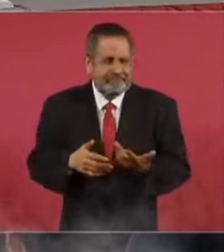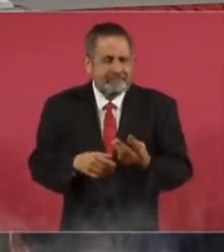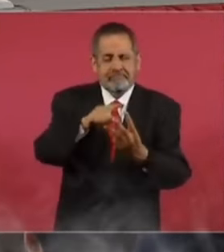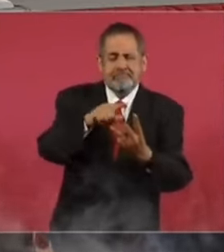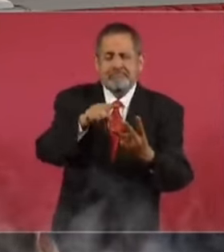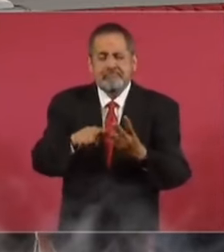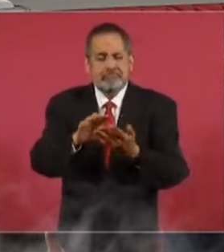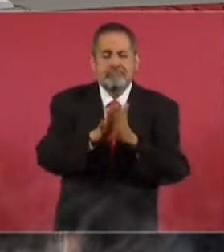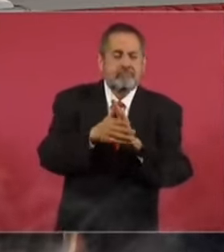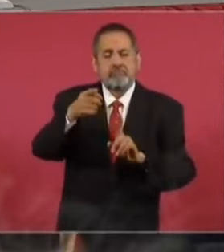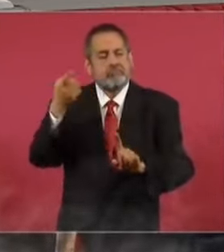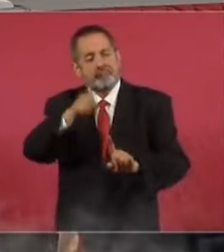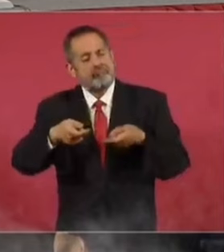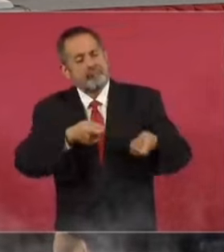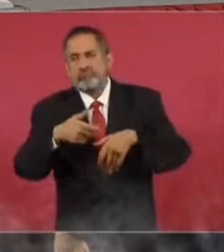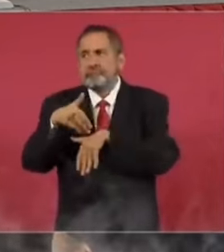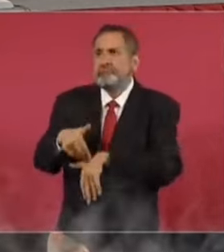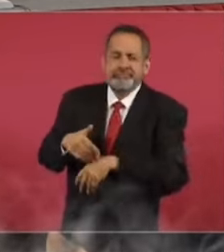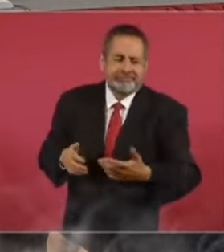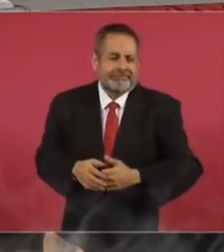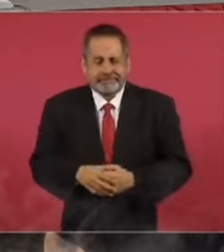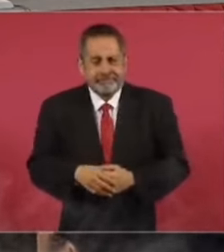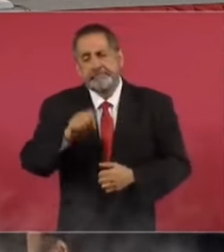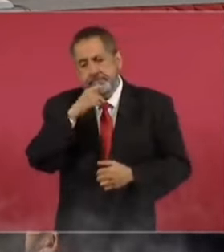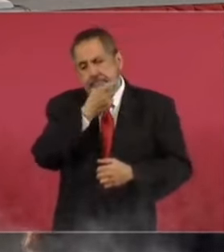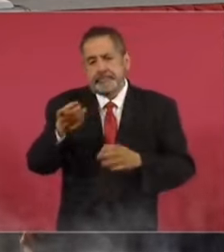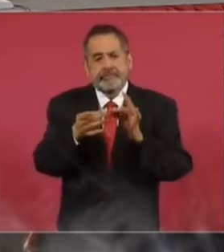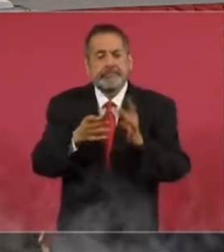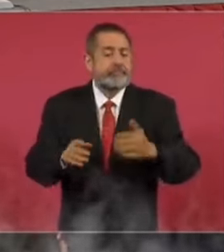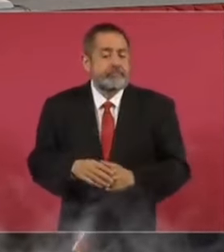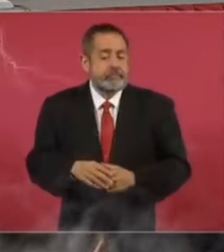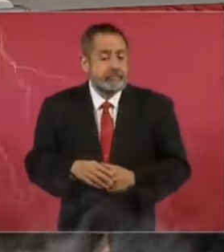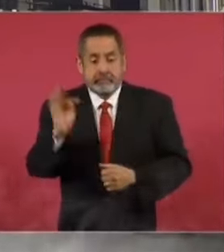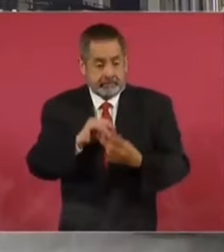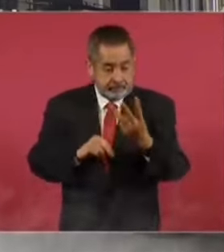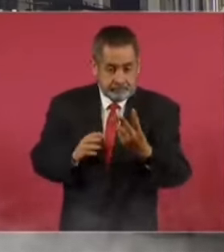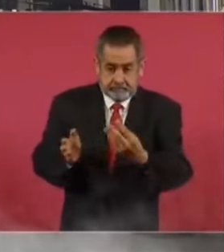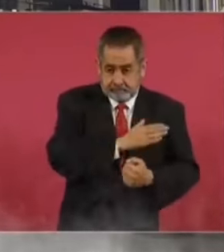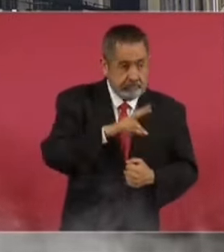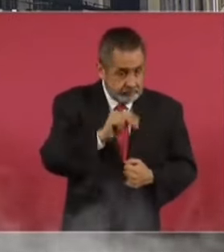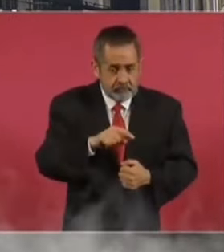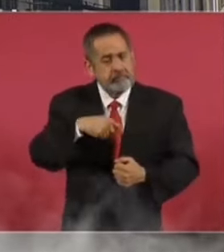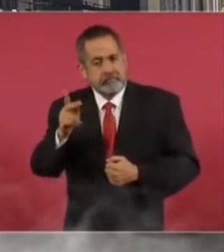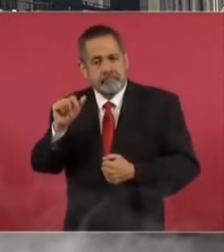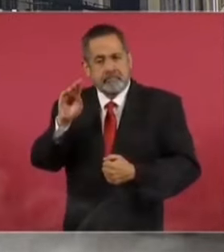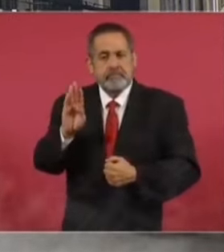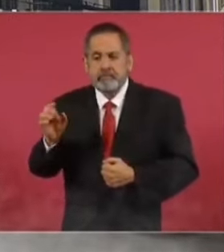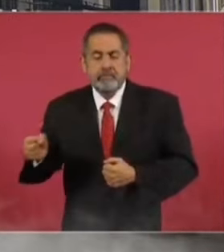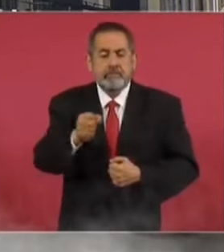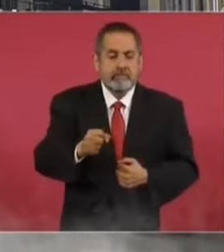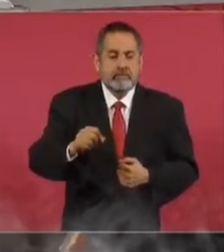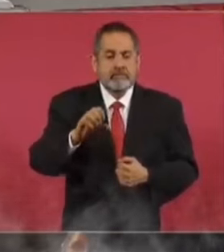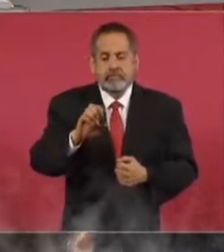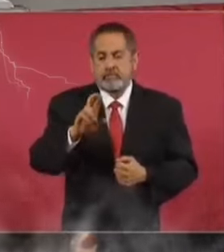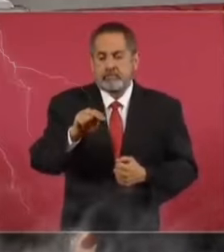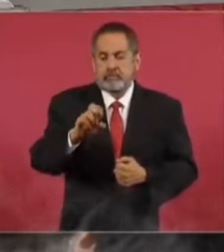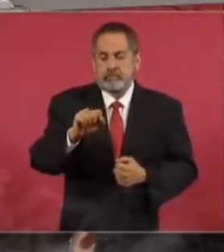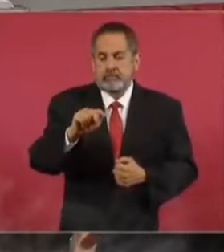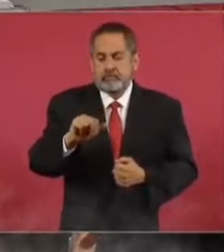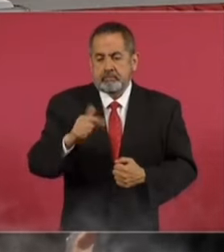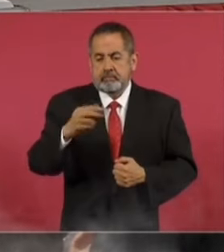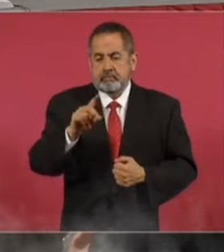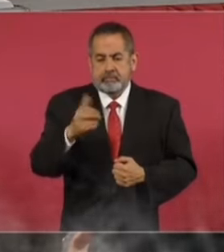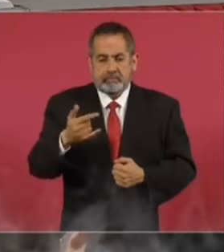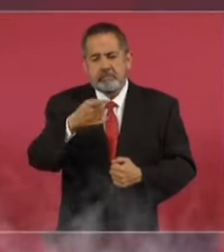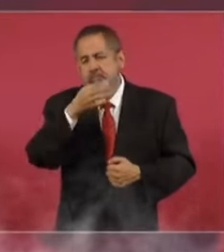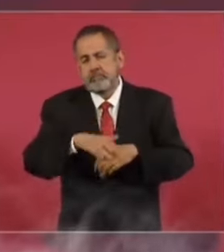nombrada se va a convertir en la subordinada del actual gobierno. Y también dicen que en caso de que no acepten esta terna, su plan B es Ernestina Godoy. ¿Qué respondería a estos señalamientos que están